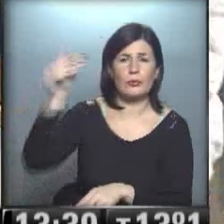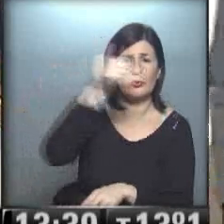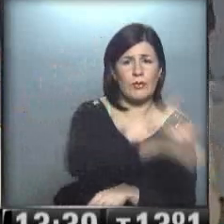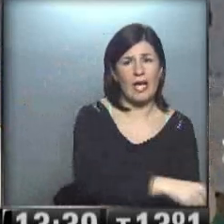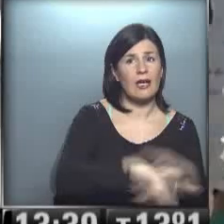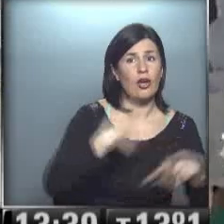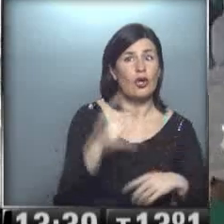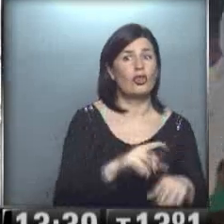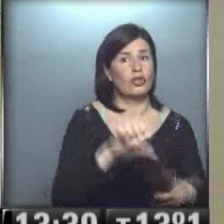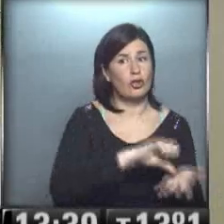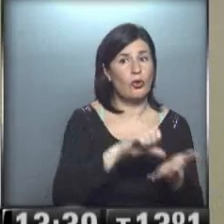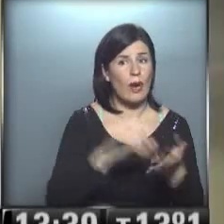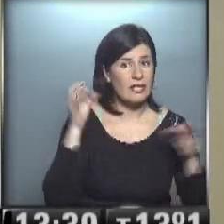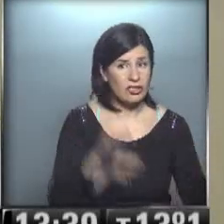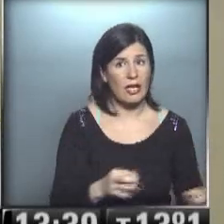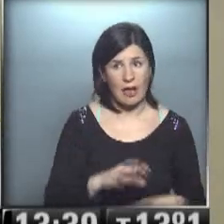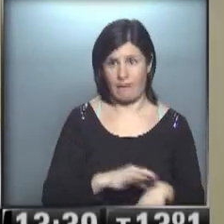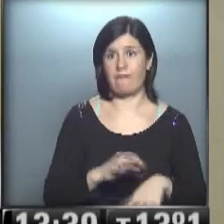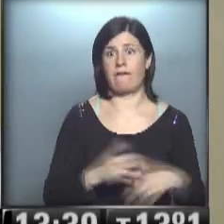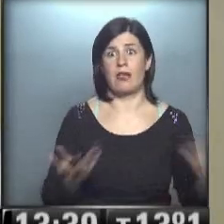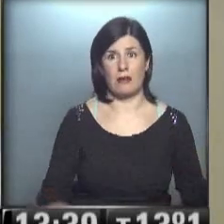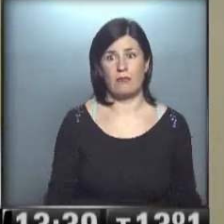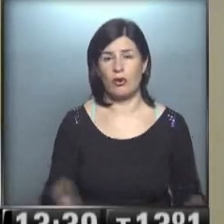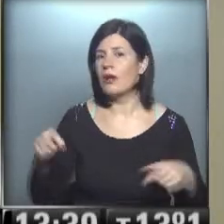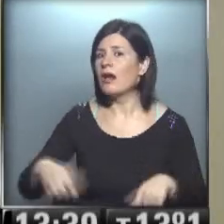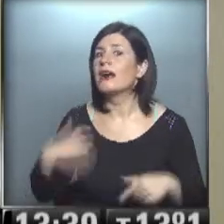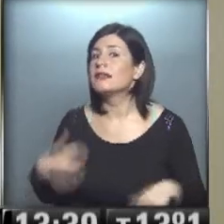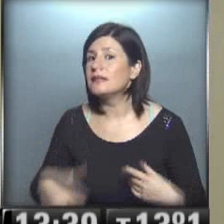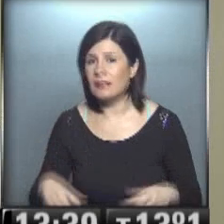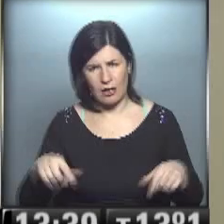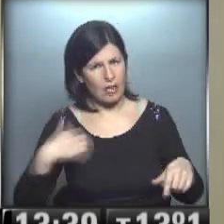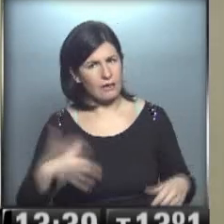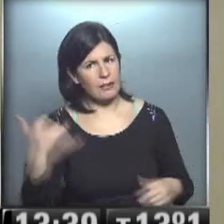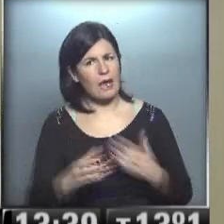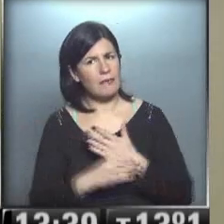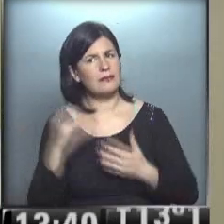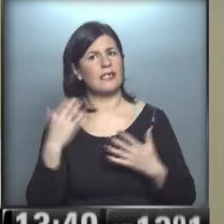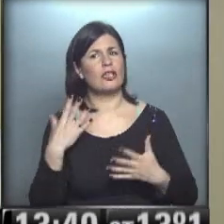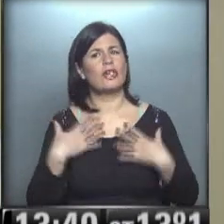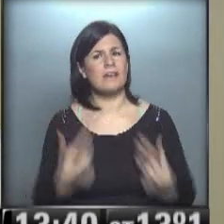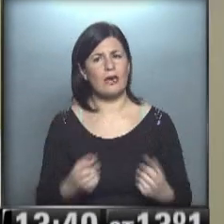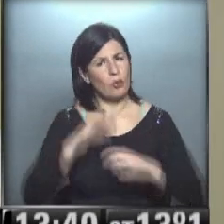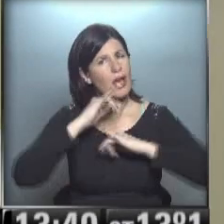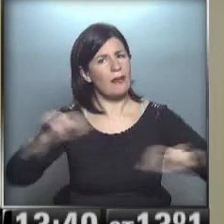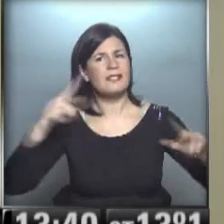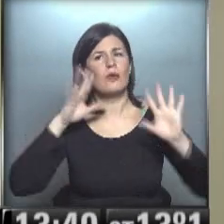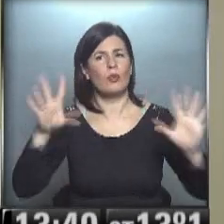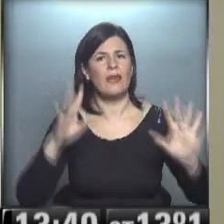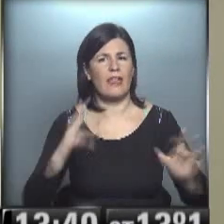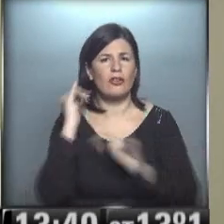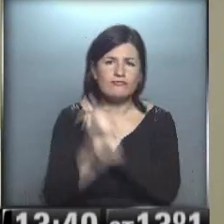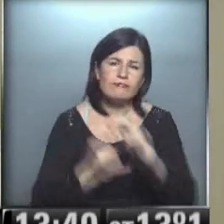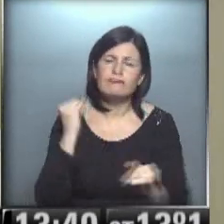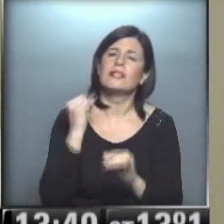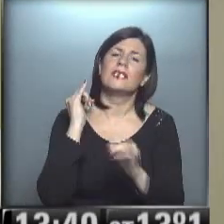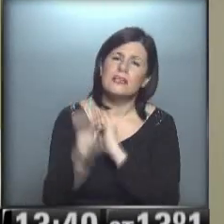enfermedad en otro lugar. ¿En Argentina? En Argentina hay una alerta del Ministerio que ha dado indicaciones